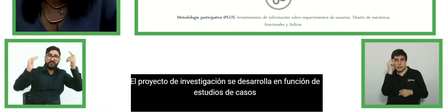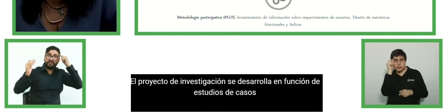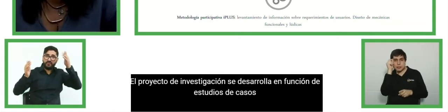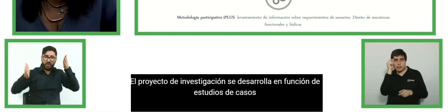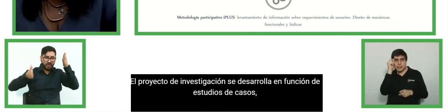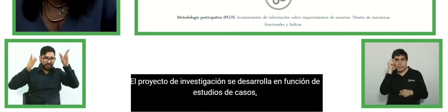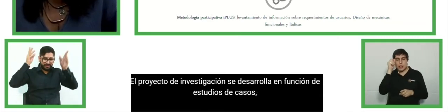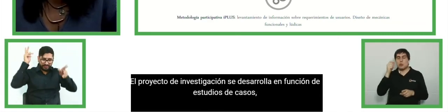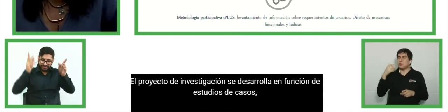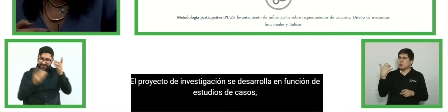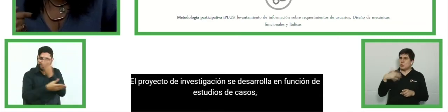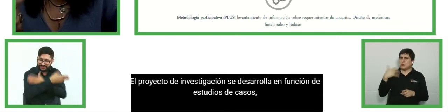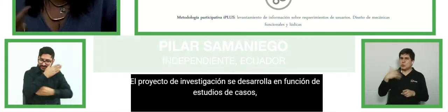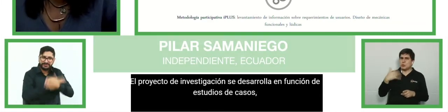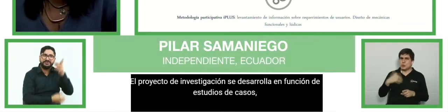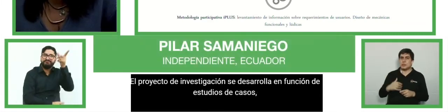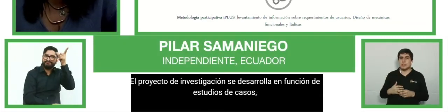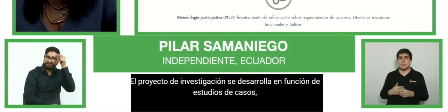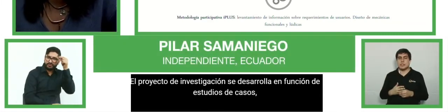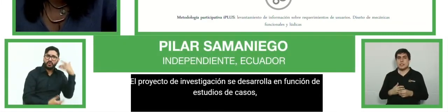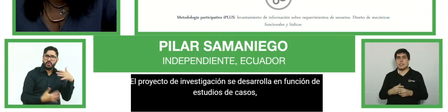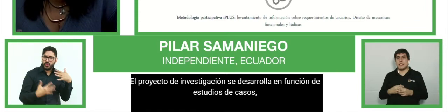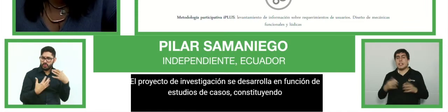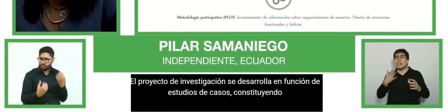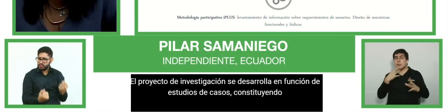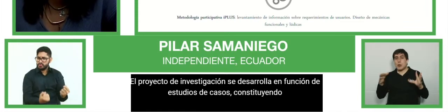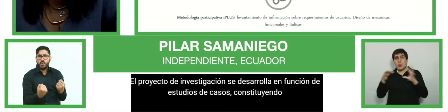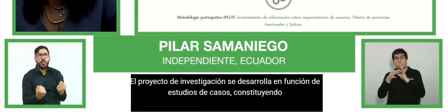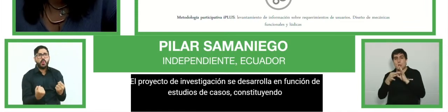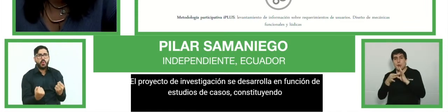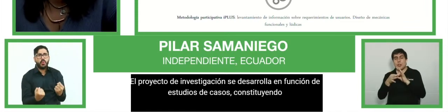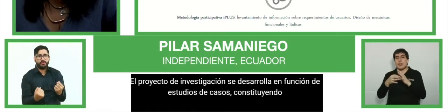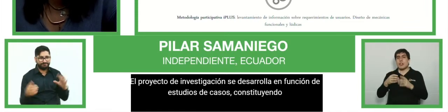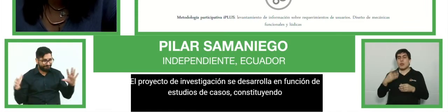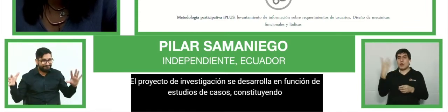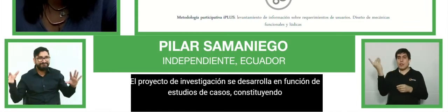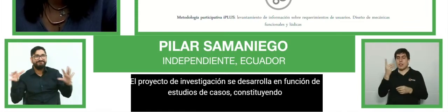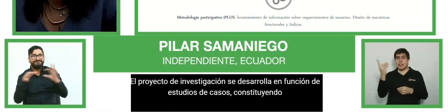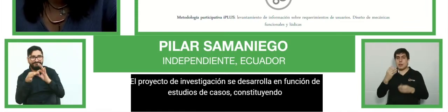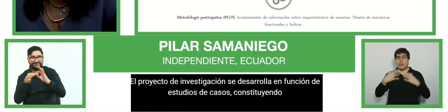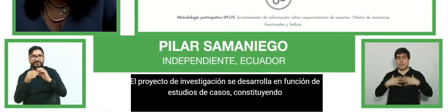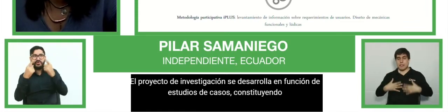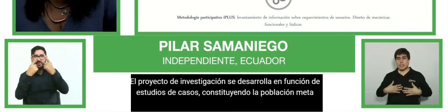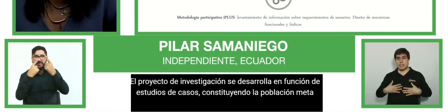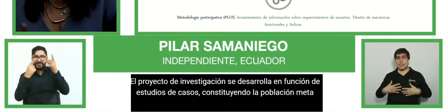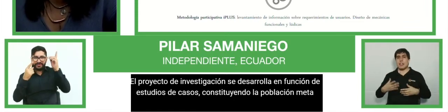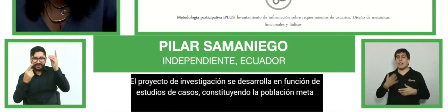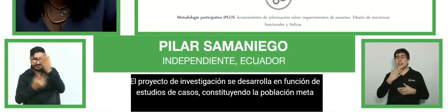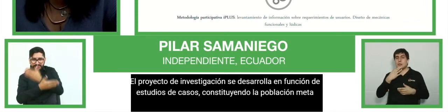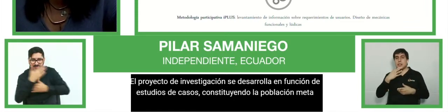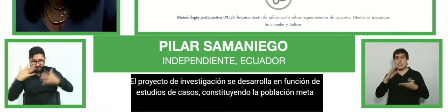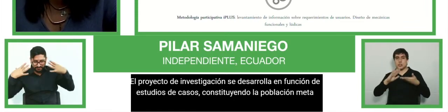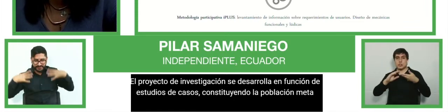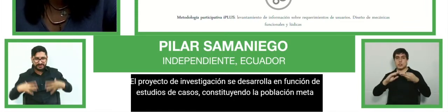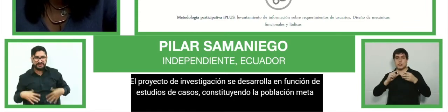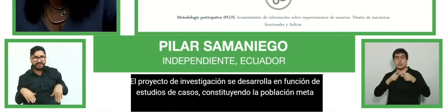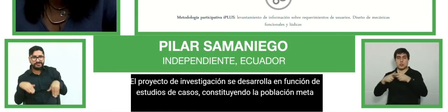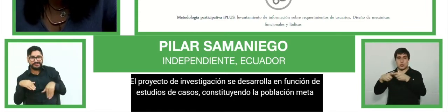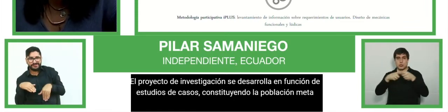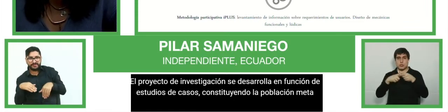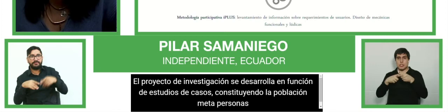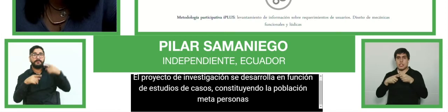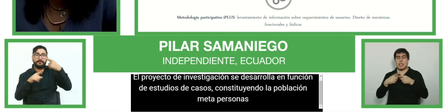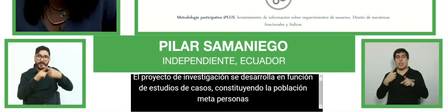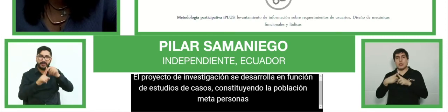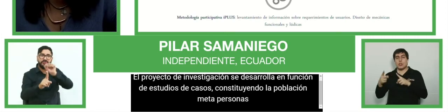severa, asociada a discapacidad física, psicosocial o baja visión, así como factores emocionales y